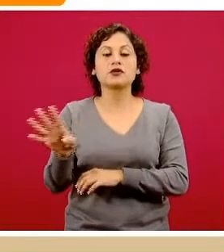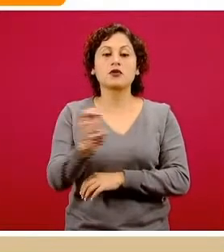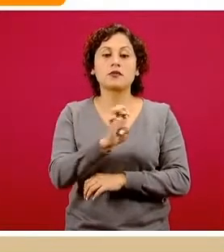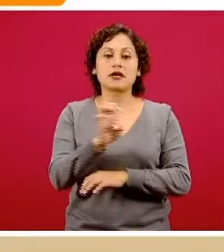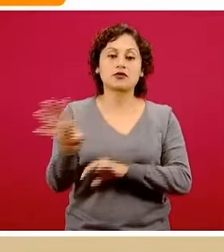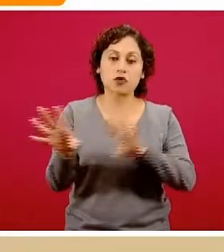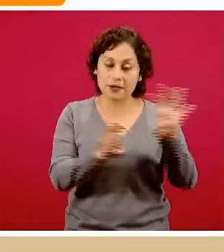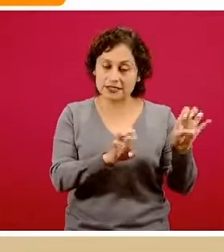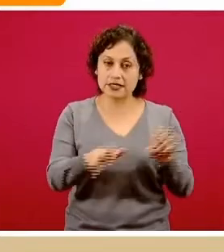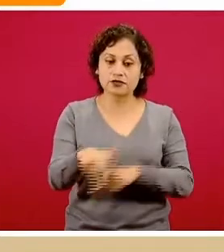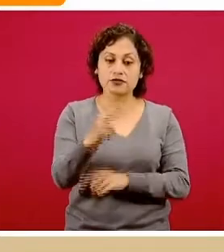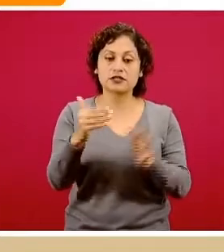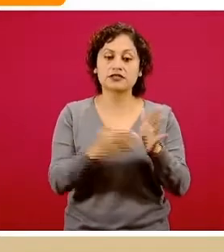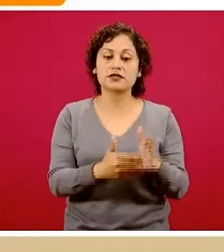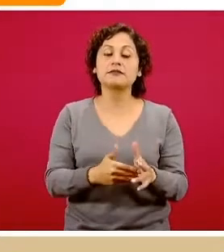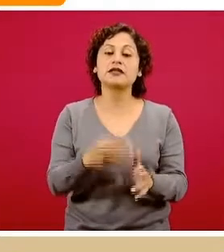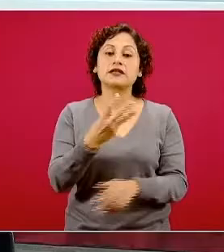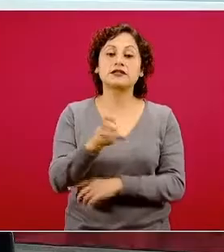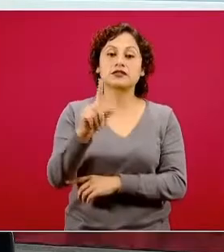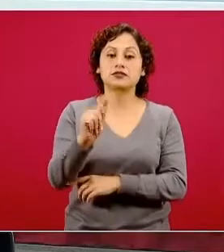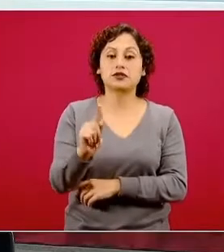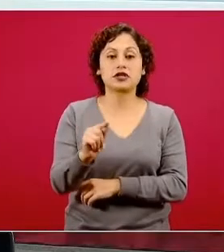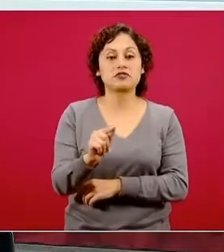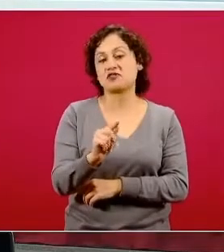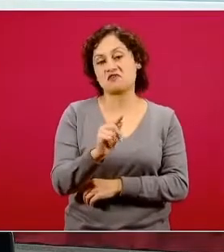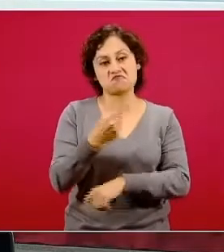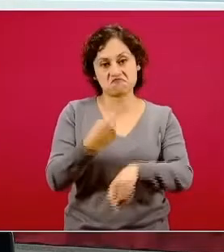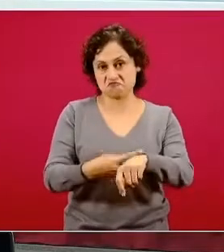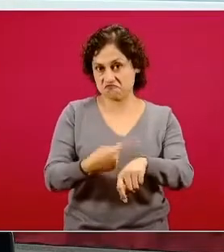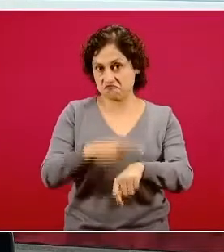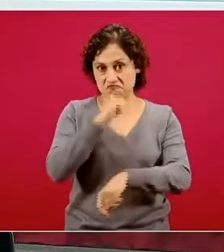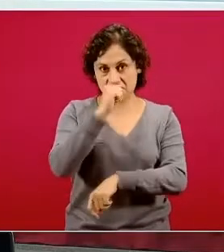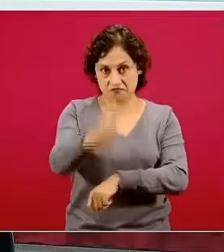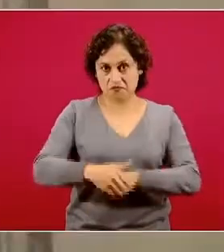913.370 personas con una prueba negativa